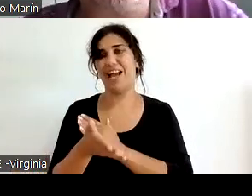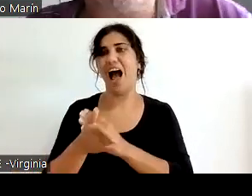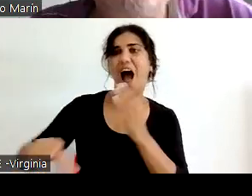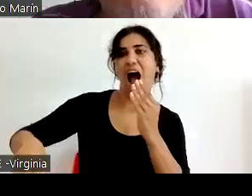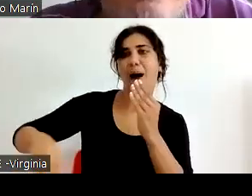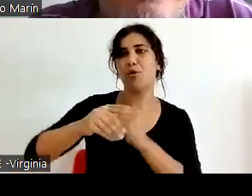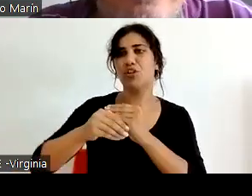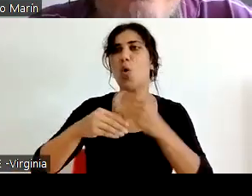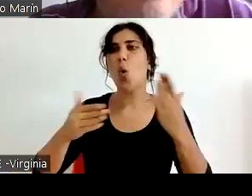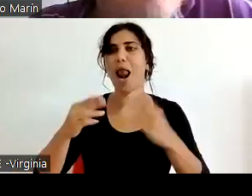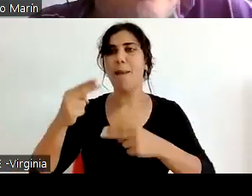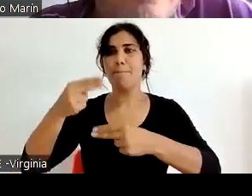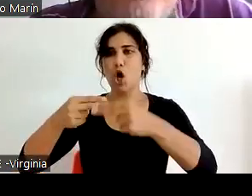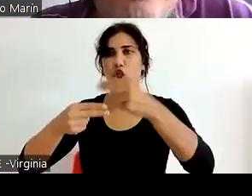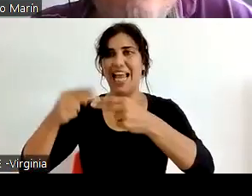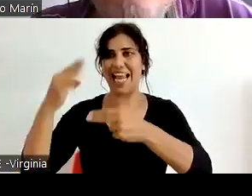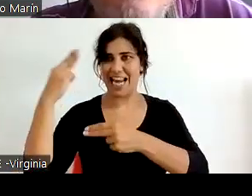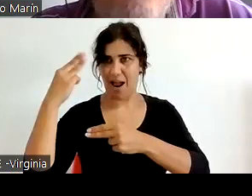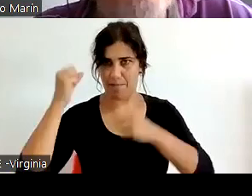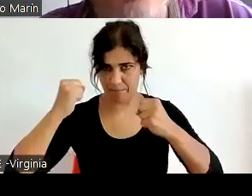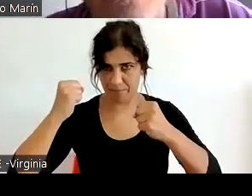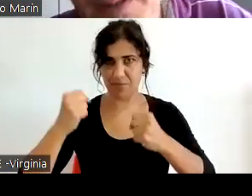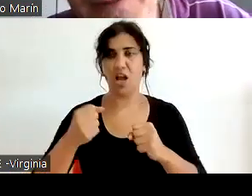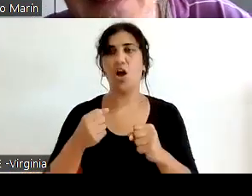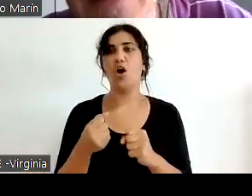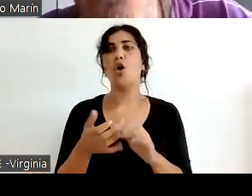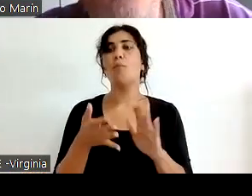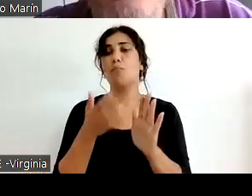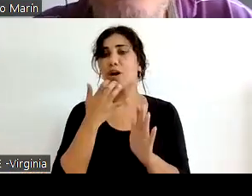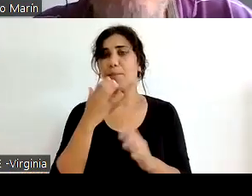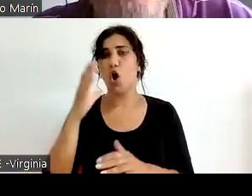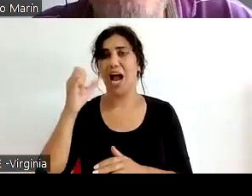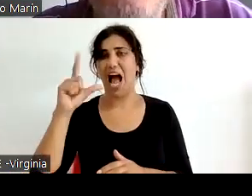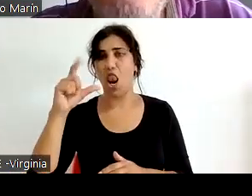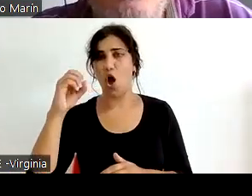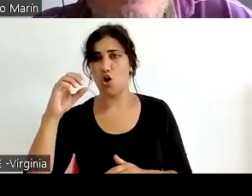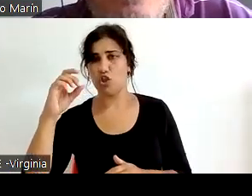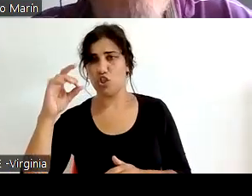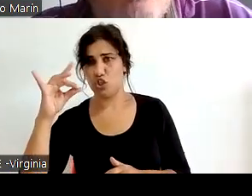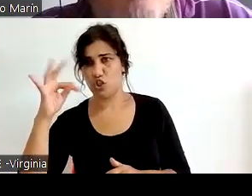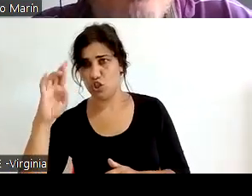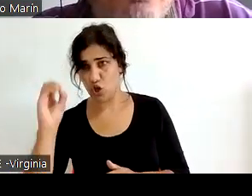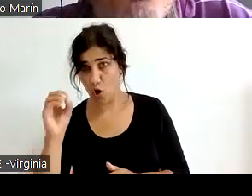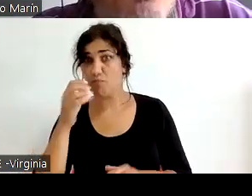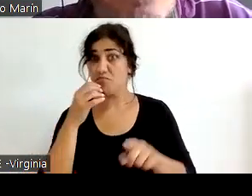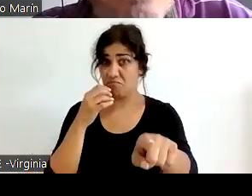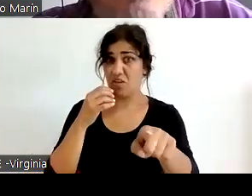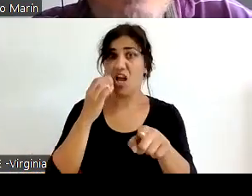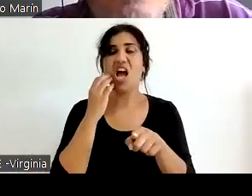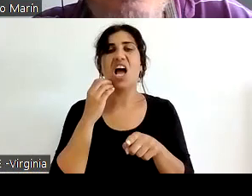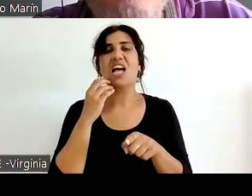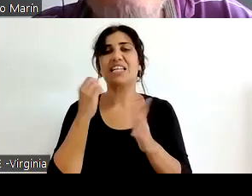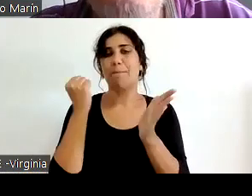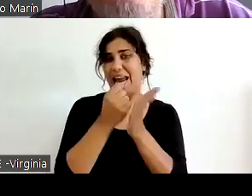que, por ejemplo, en el caso del calostro bebido líquido o en el calostro en cápsulas, el colostrum